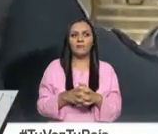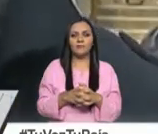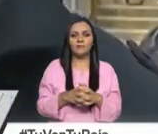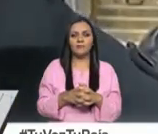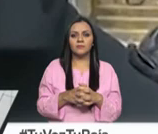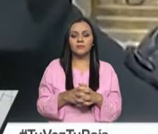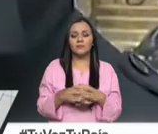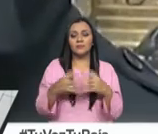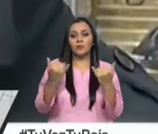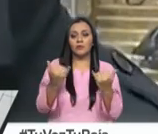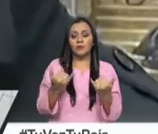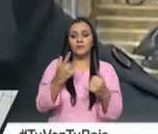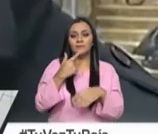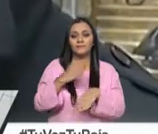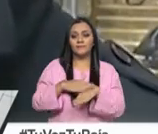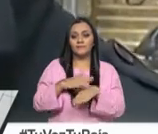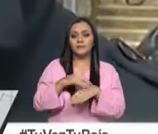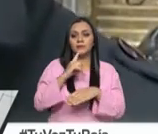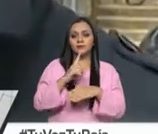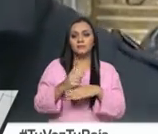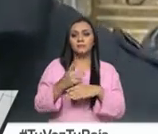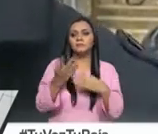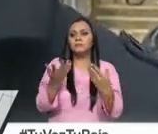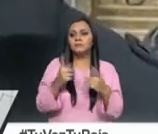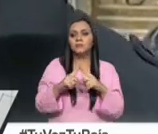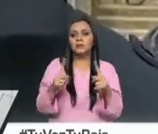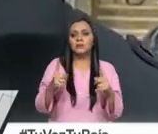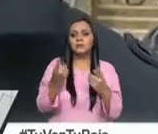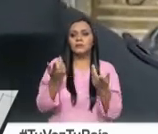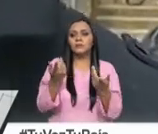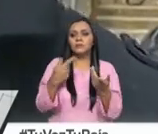Hoy lo que nos piden es que nos quedemos en paro y sin ningún ingreso.